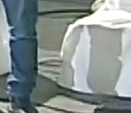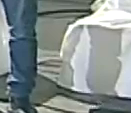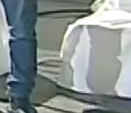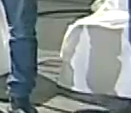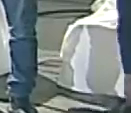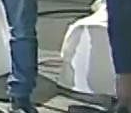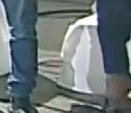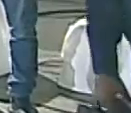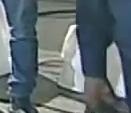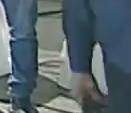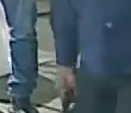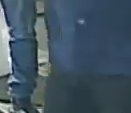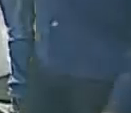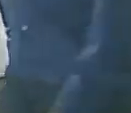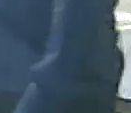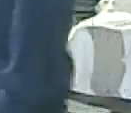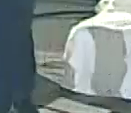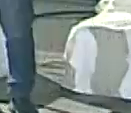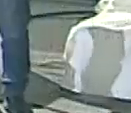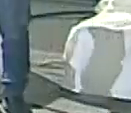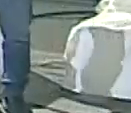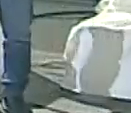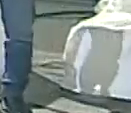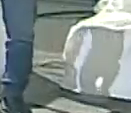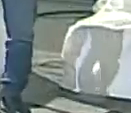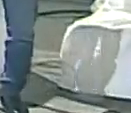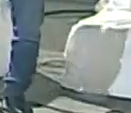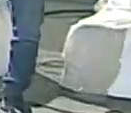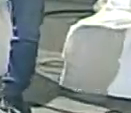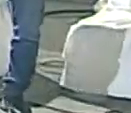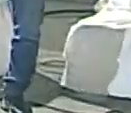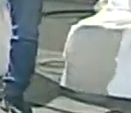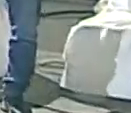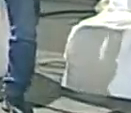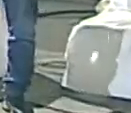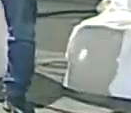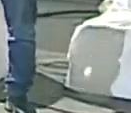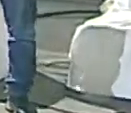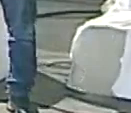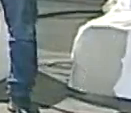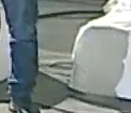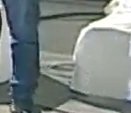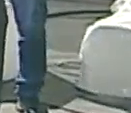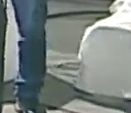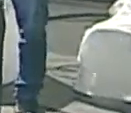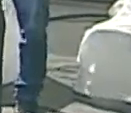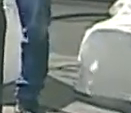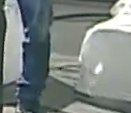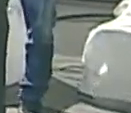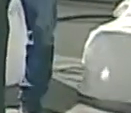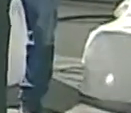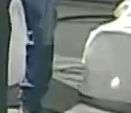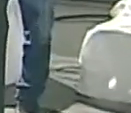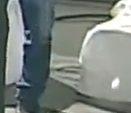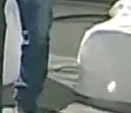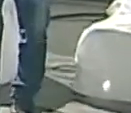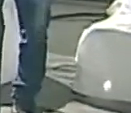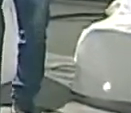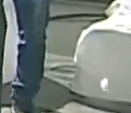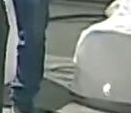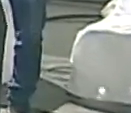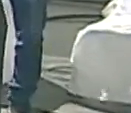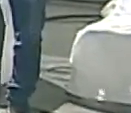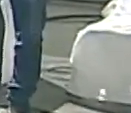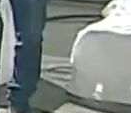recibieron nuestro señor presidente para que pues ya lo vieron. Por eso es un gran honor hoy con corazón llanero venirles aquí a